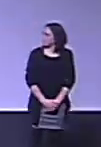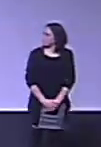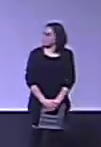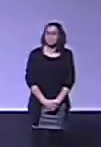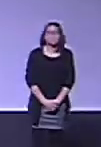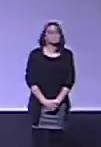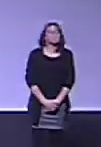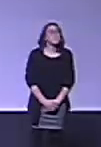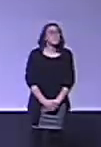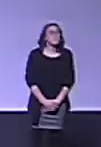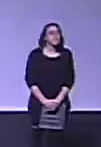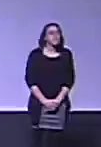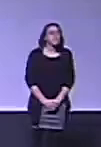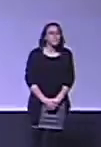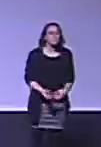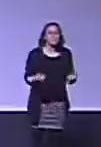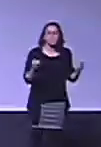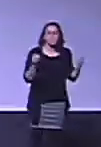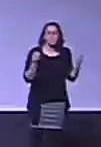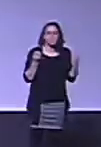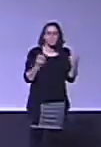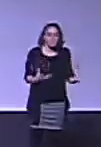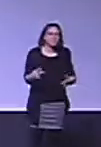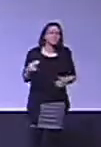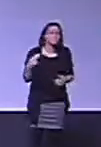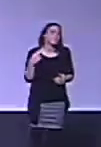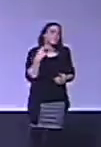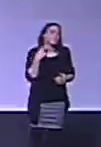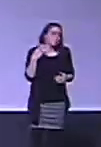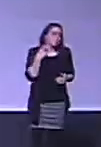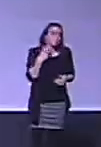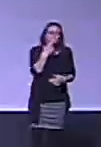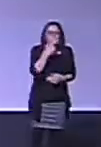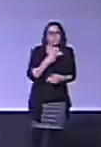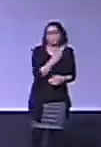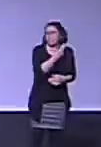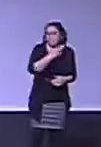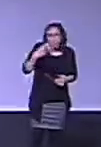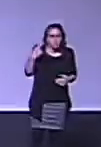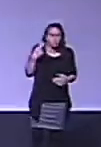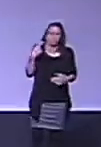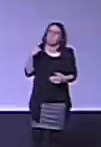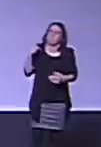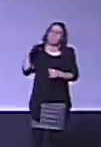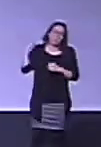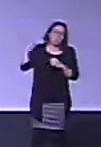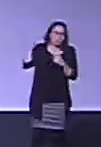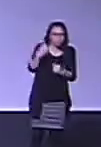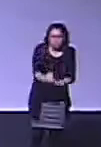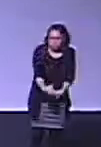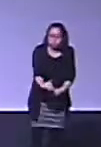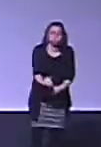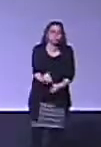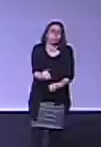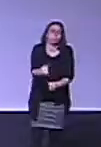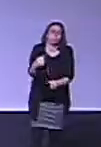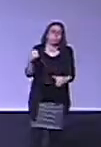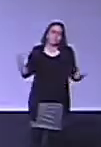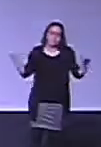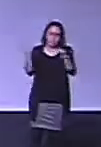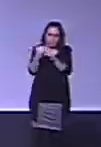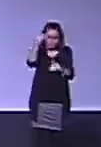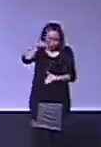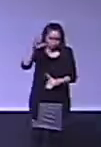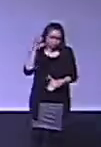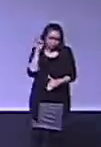Eta, bueno, aldundiak berdintasunaren alde konpromezu trinkoa hartuta dauka aspaldidanik eta horretan lanean dihardu. Por ello, y